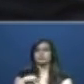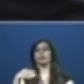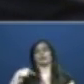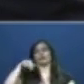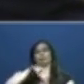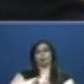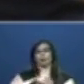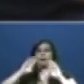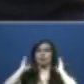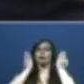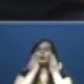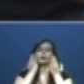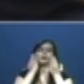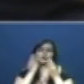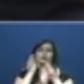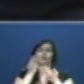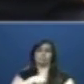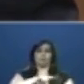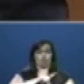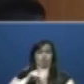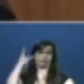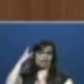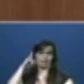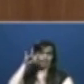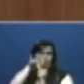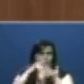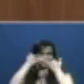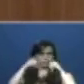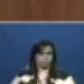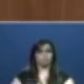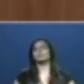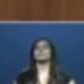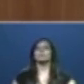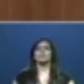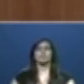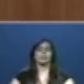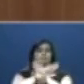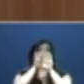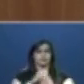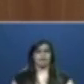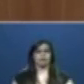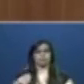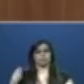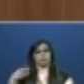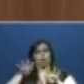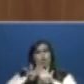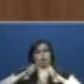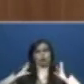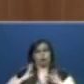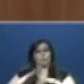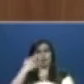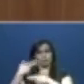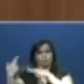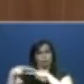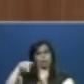Salamanca la red mundial de hispanistas Finalmente en el seno del Consejo para las políticas culturales se ha aprobado la